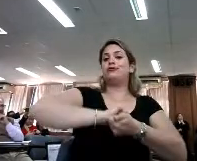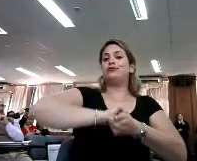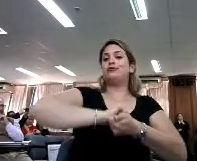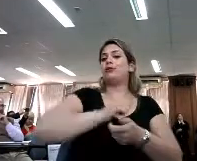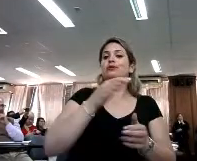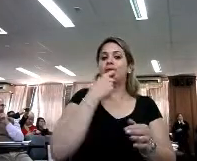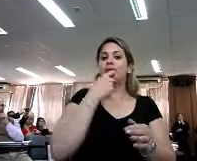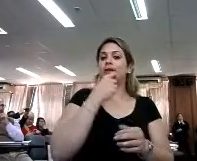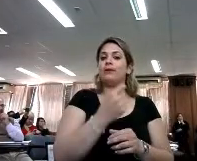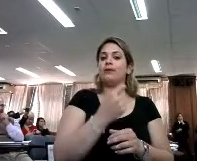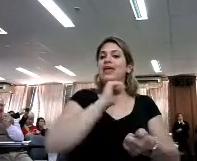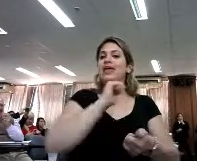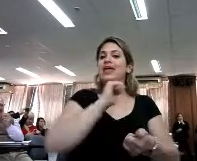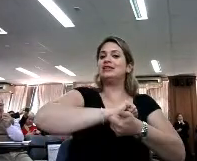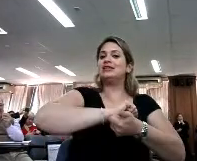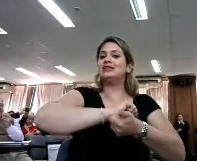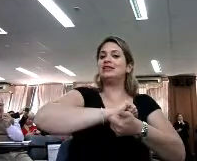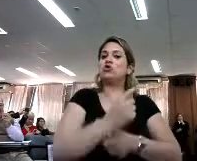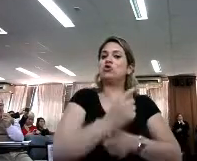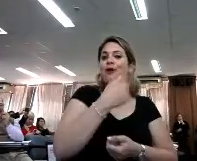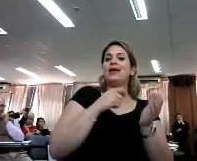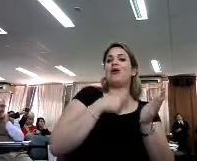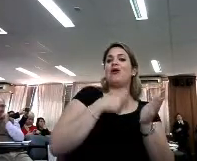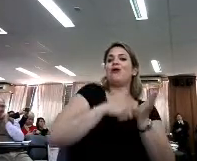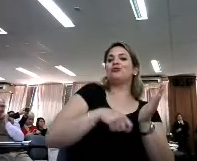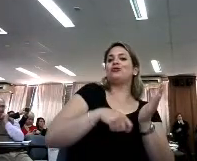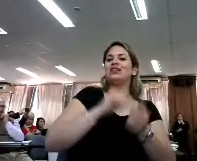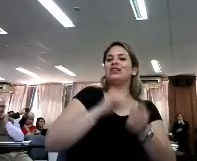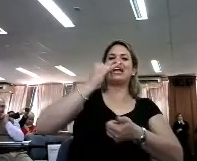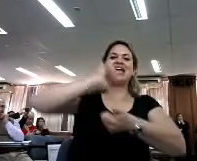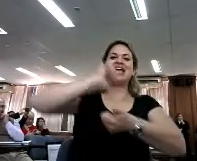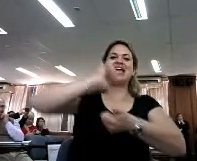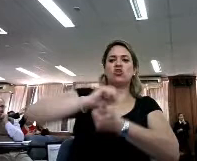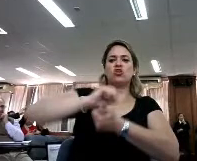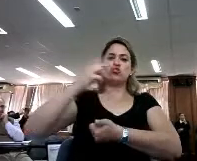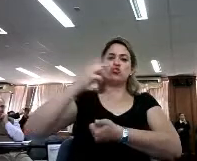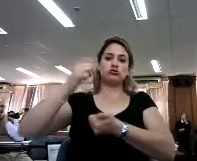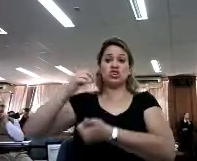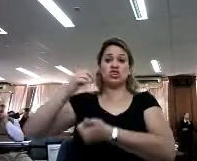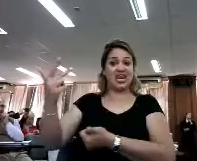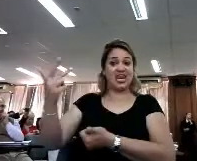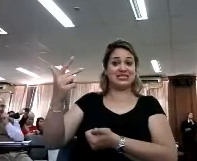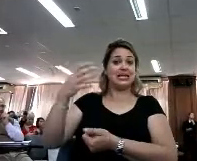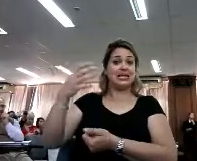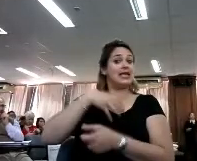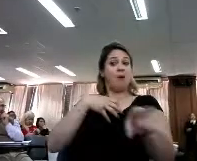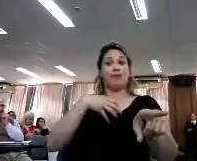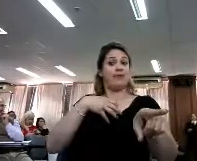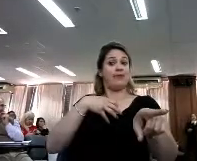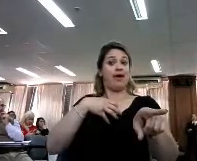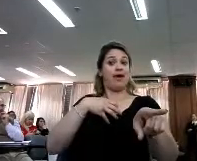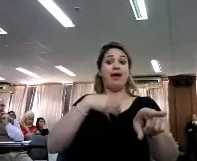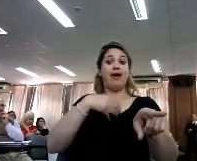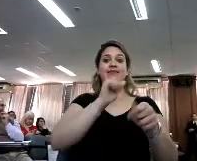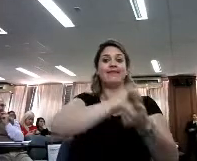la edición 1, pero el autor pueda tener una edición 2 o una edición 3 que no sea propiedad de esa editorial.